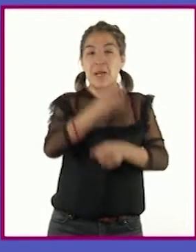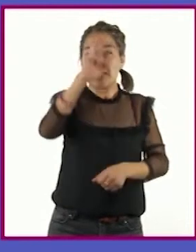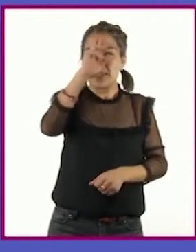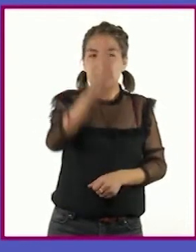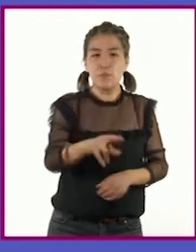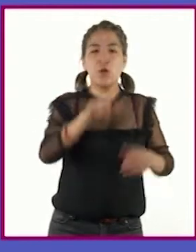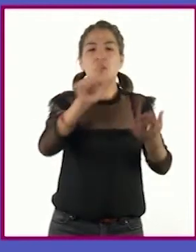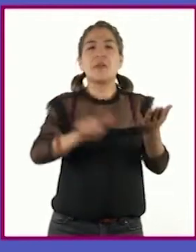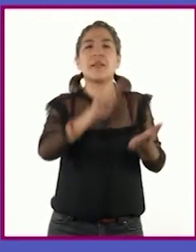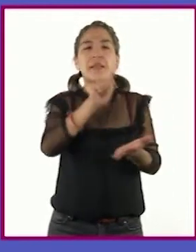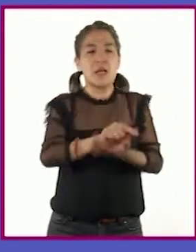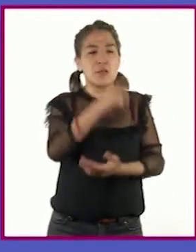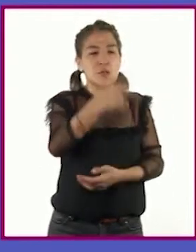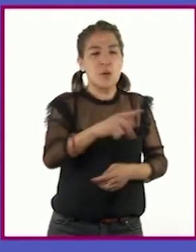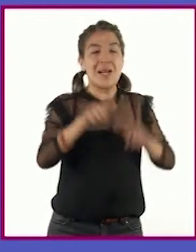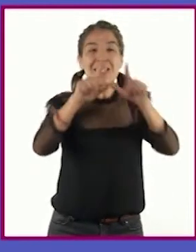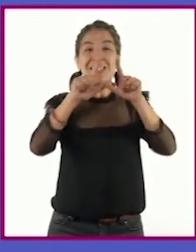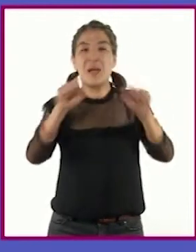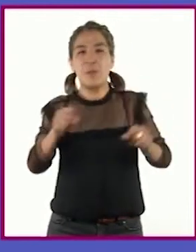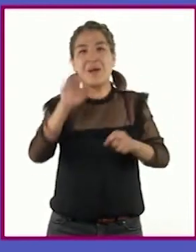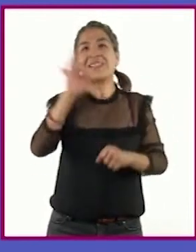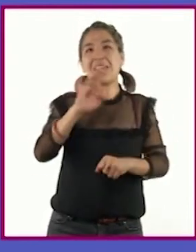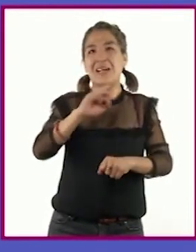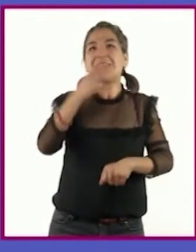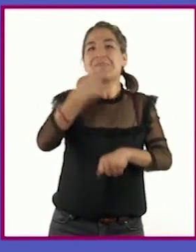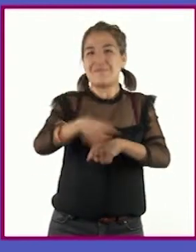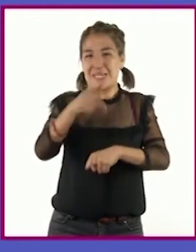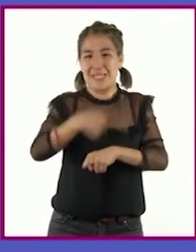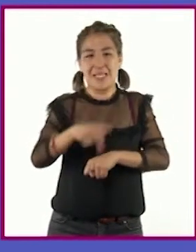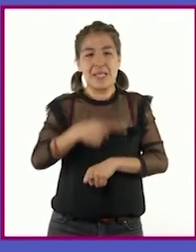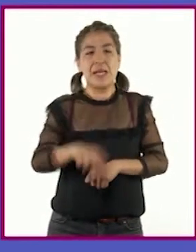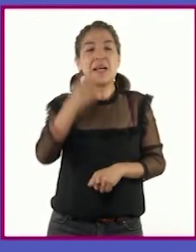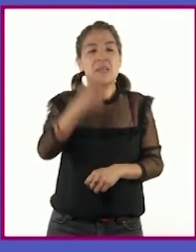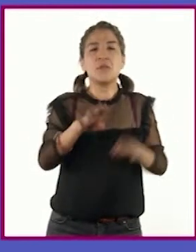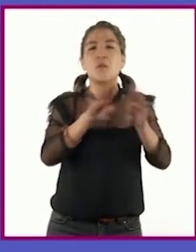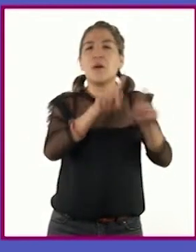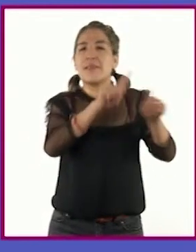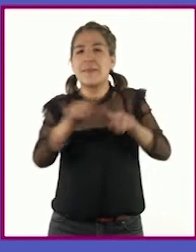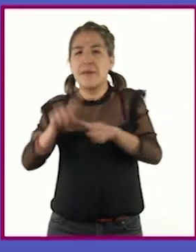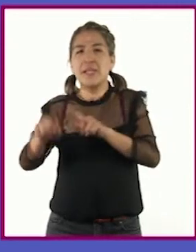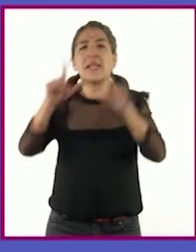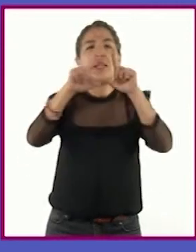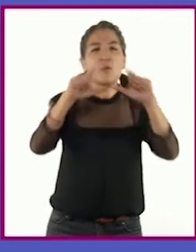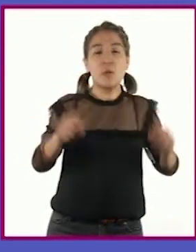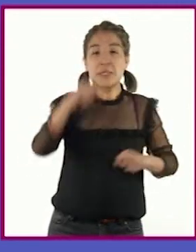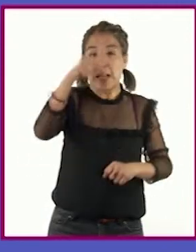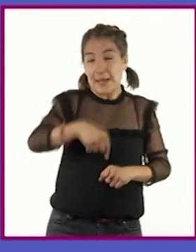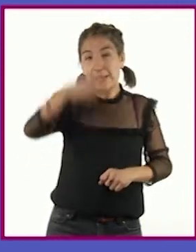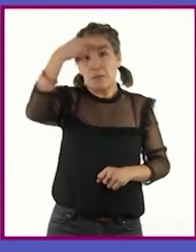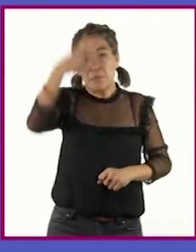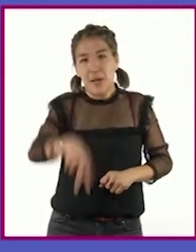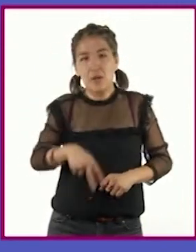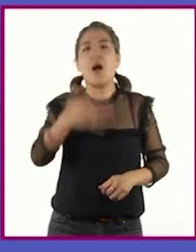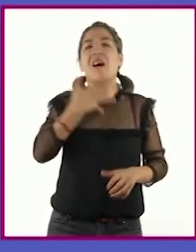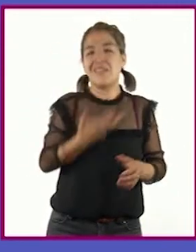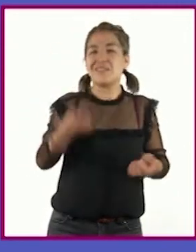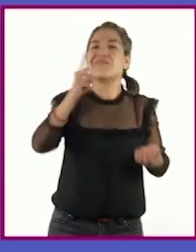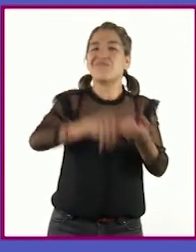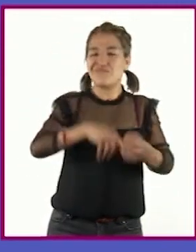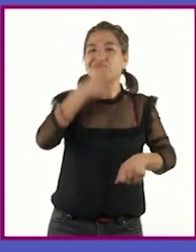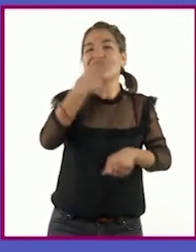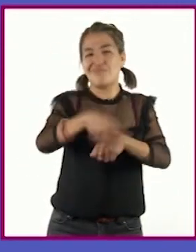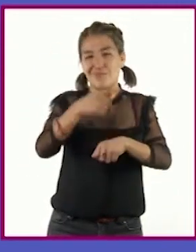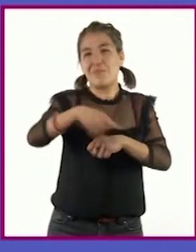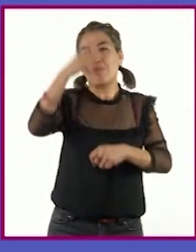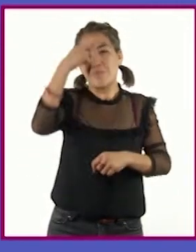de lengua en riesgo y por lo tanto se concluyó que todas las lenguas y variantes lingüísticas en México se encuentran en riesgo de